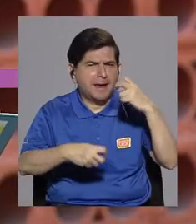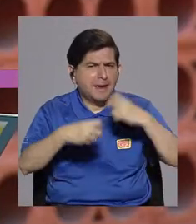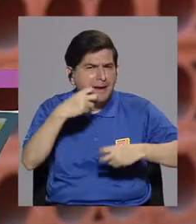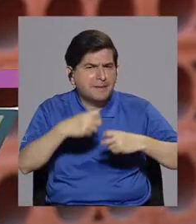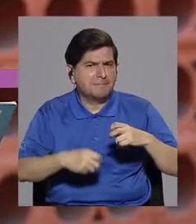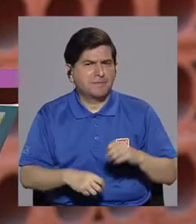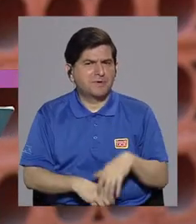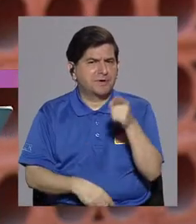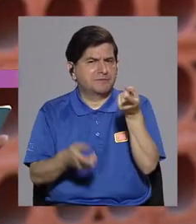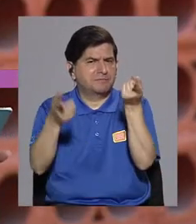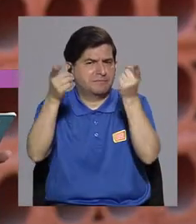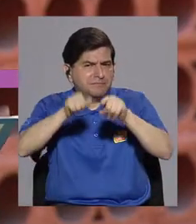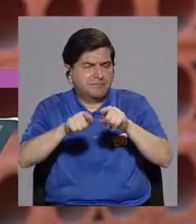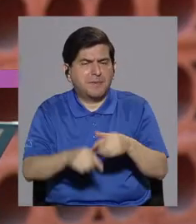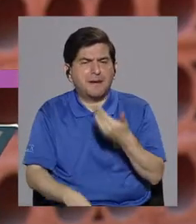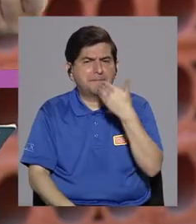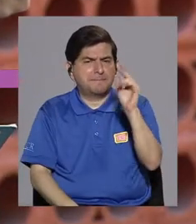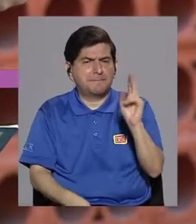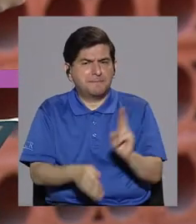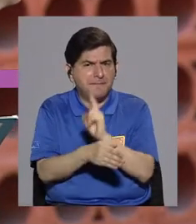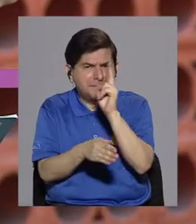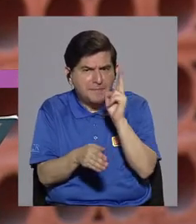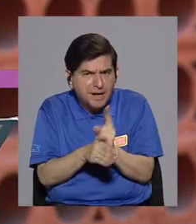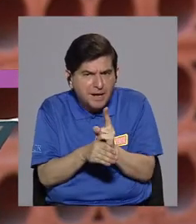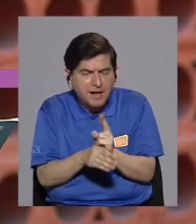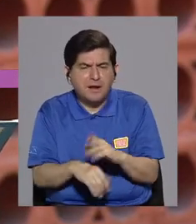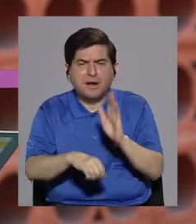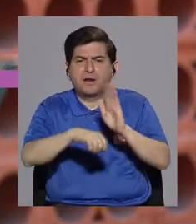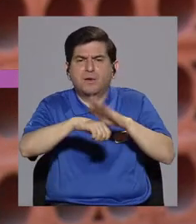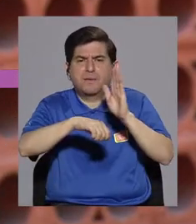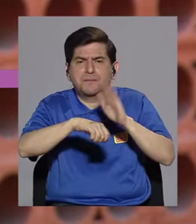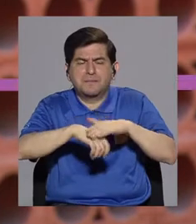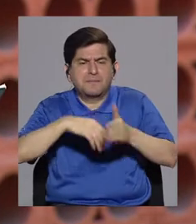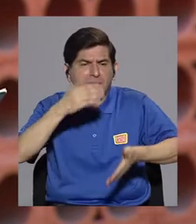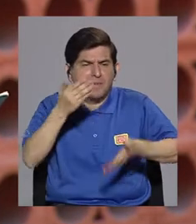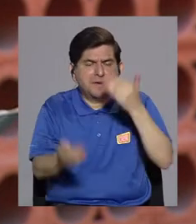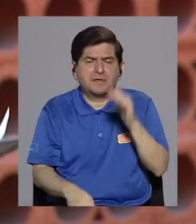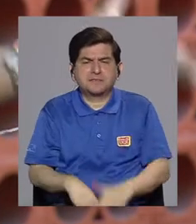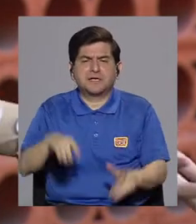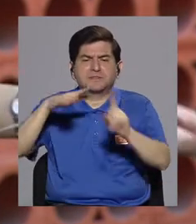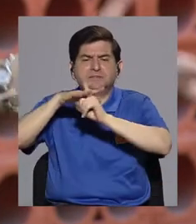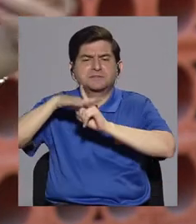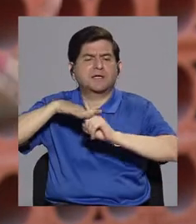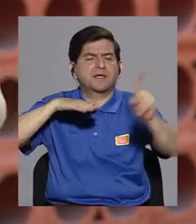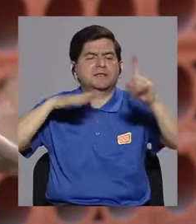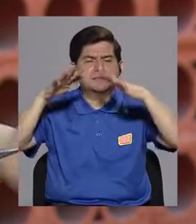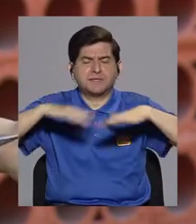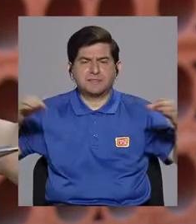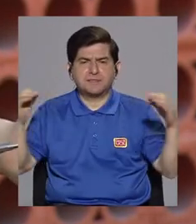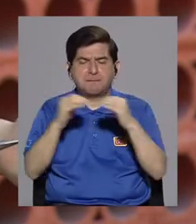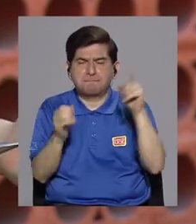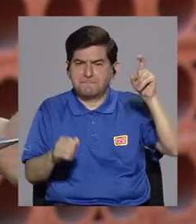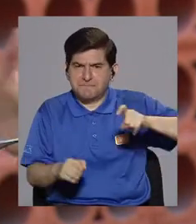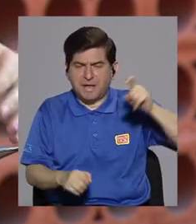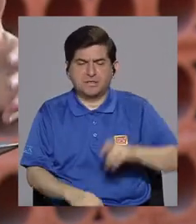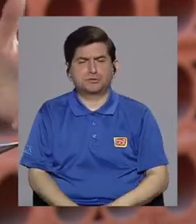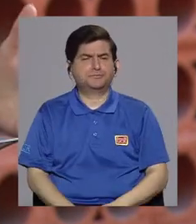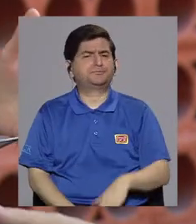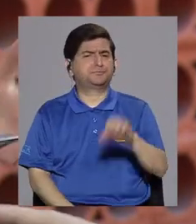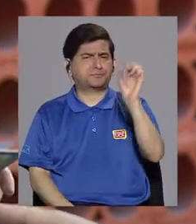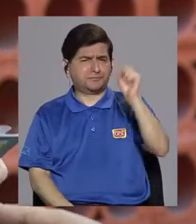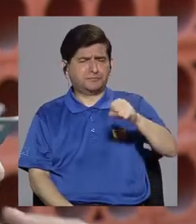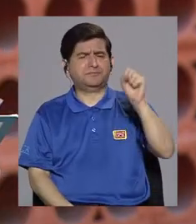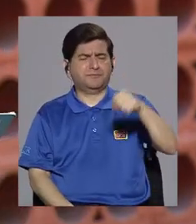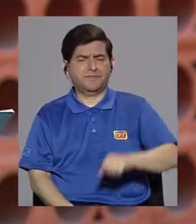me imagino que entonces va, si se le da un mal uso y que se permite que escape al ambiente más de la cuenta.